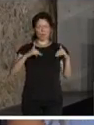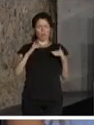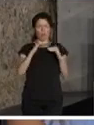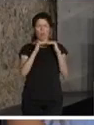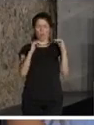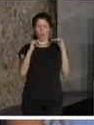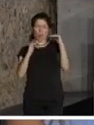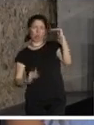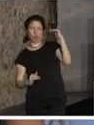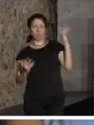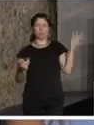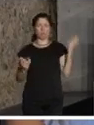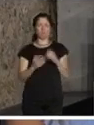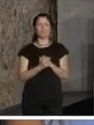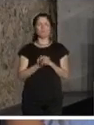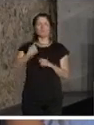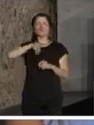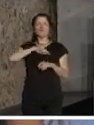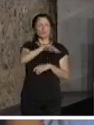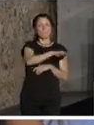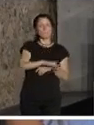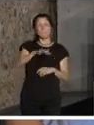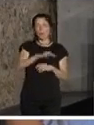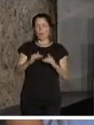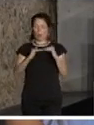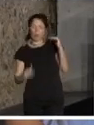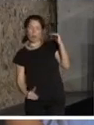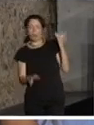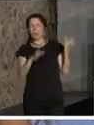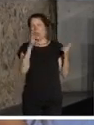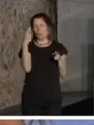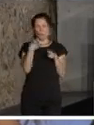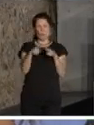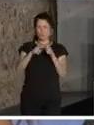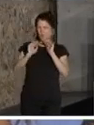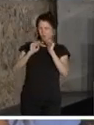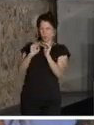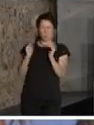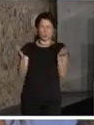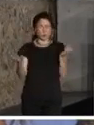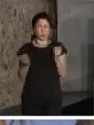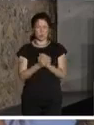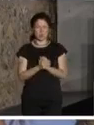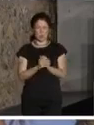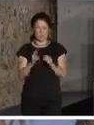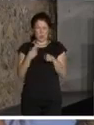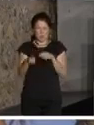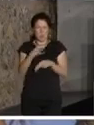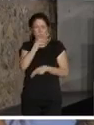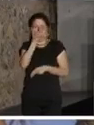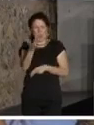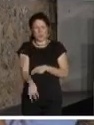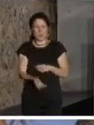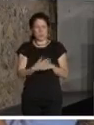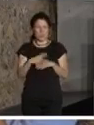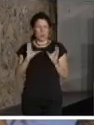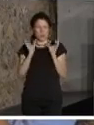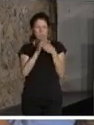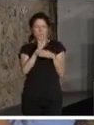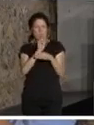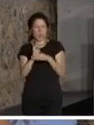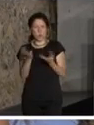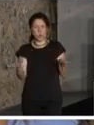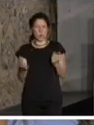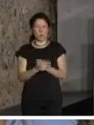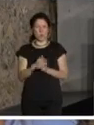abismales entre nuestros barrios debido a estas políticas de vergüenza del partido popular